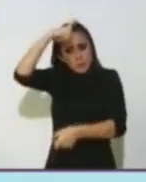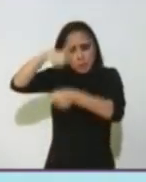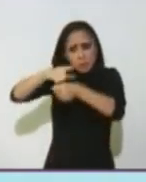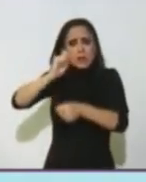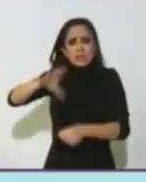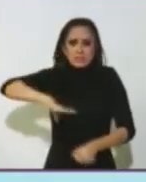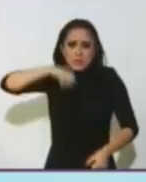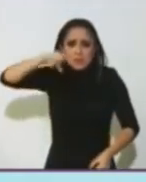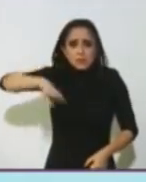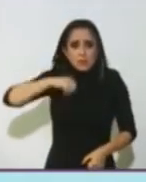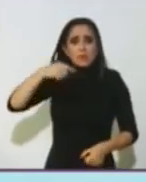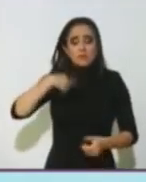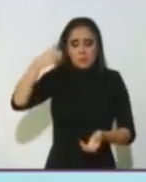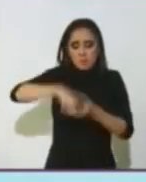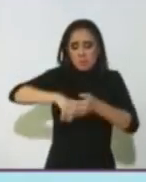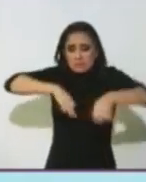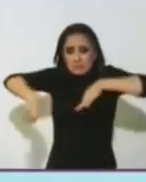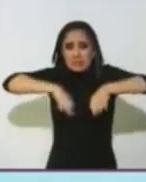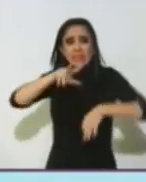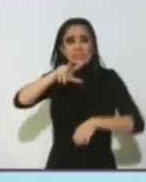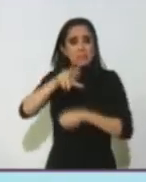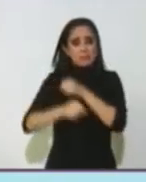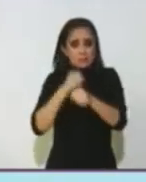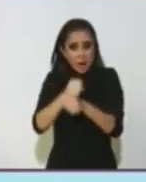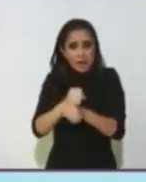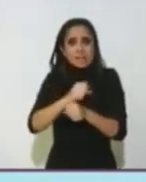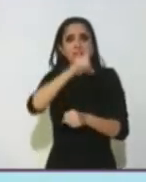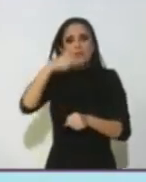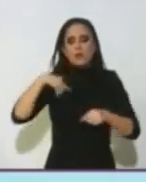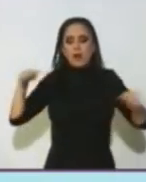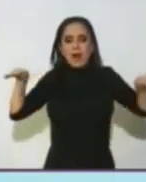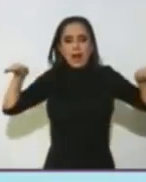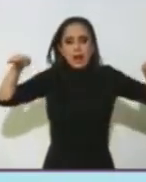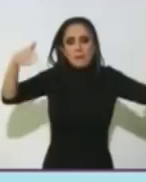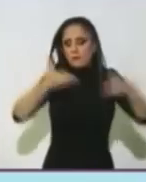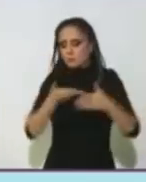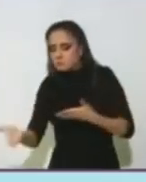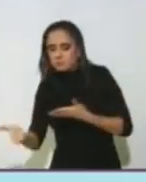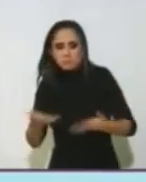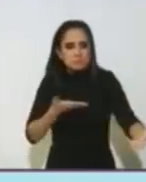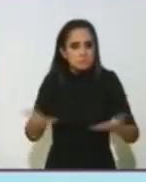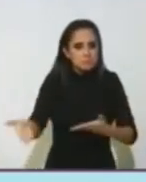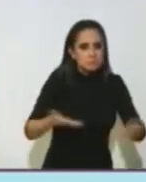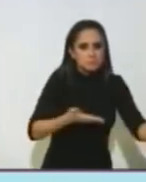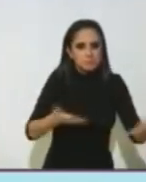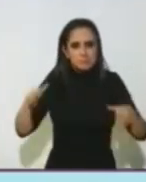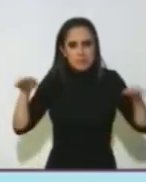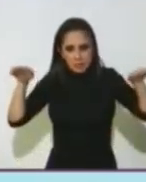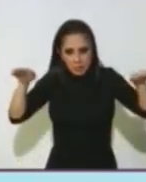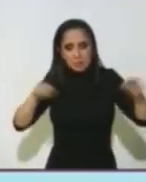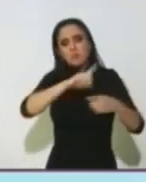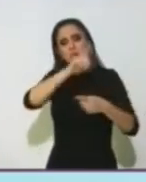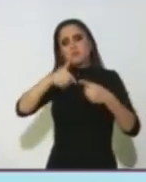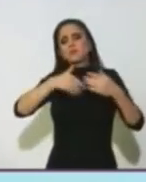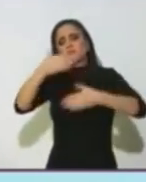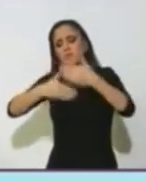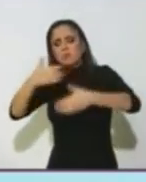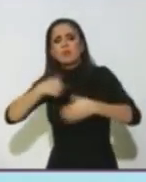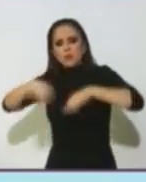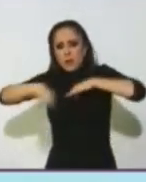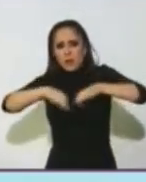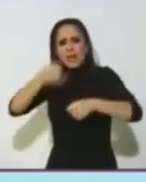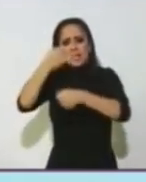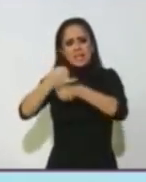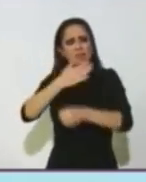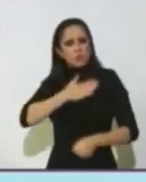empecé a trabajar desde los 18 años me convertí en sobre caro siempre defendido y combatido las injusticias por eso mis compañeros me